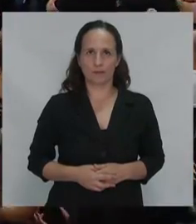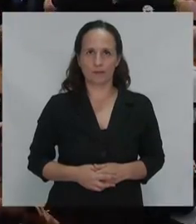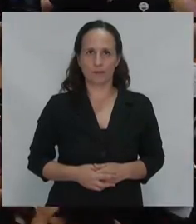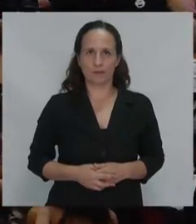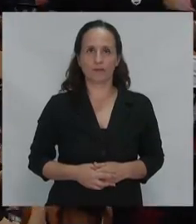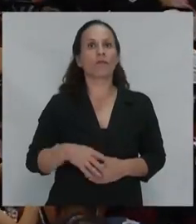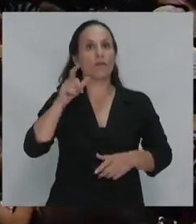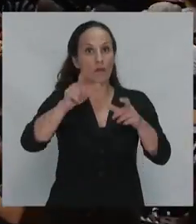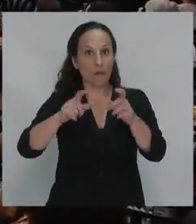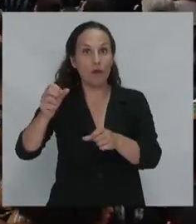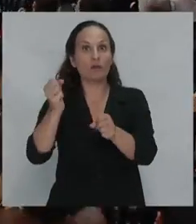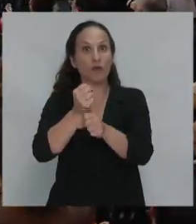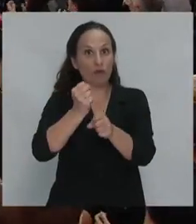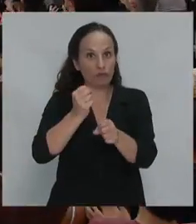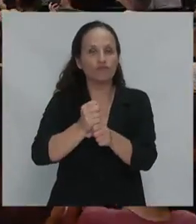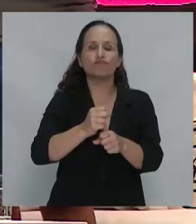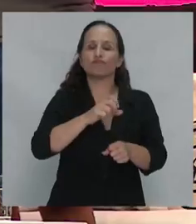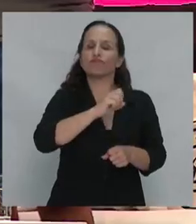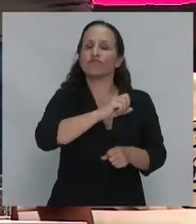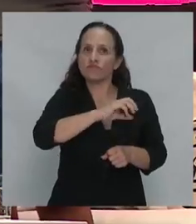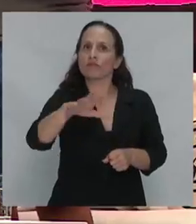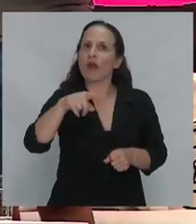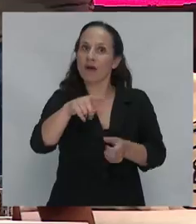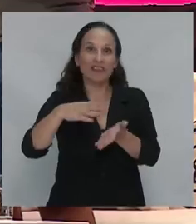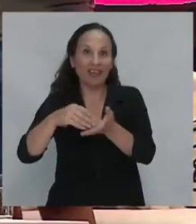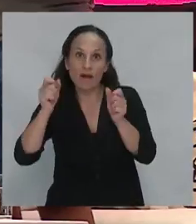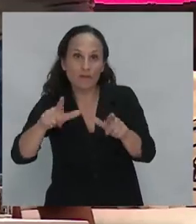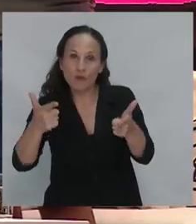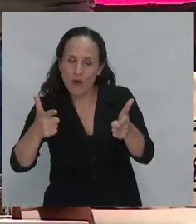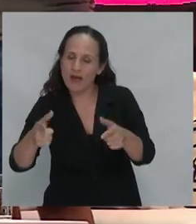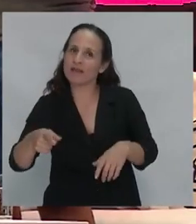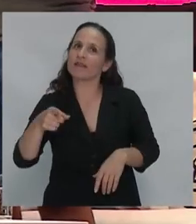a los trabajadores rurales sin tierra de brasil vive el mst